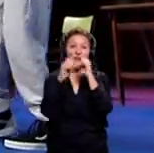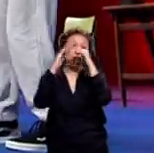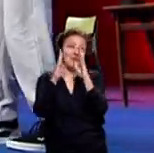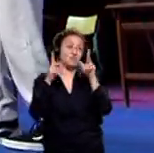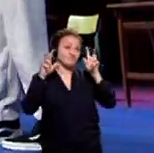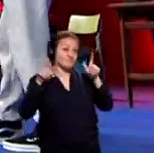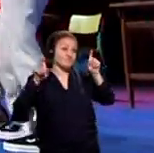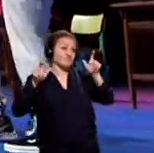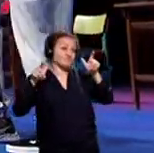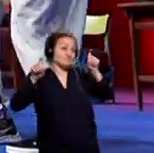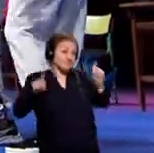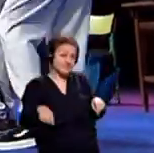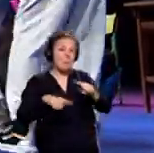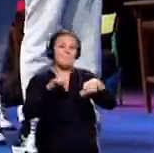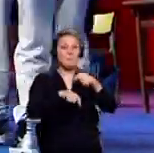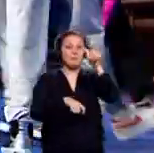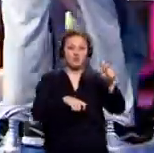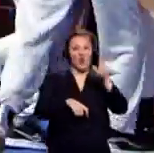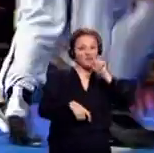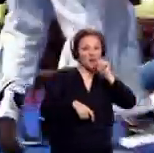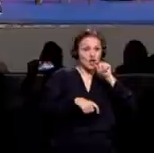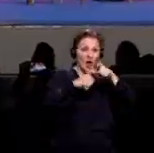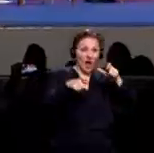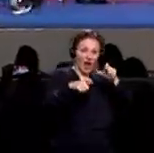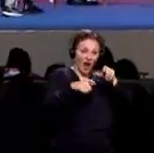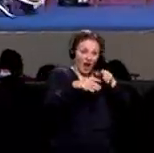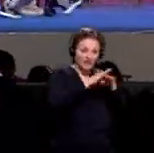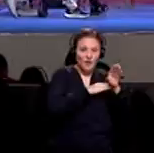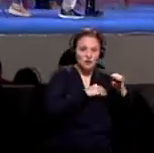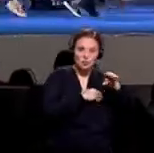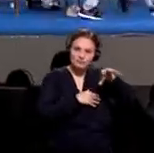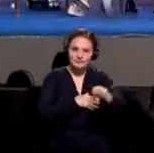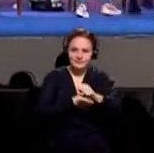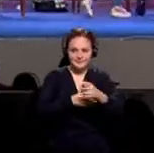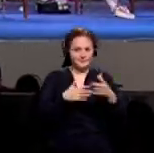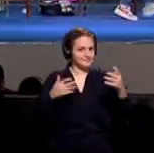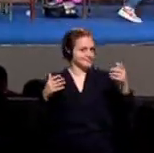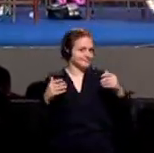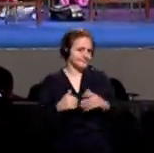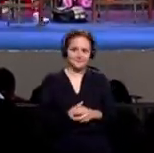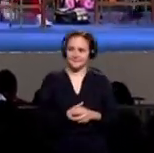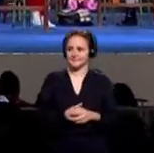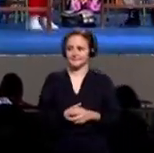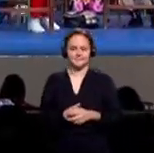su entrada. Pa, pa, pa.